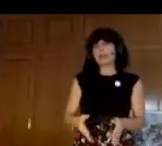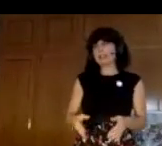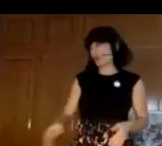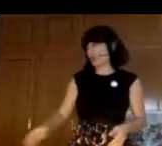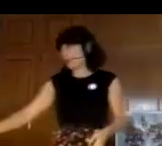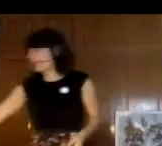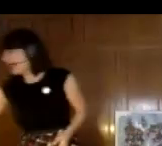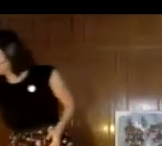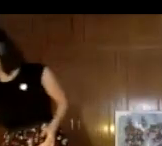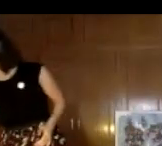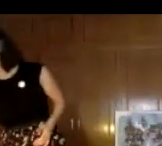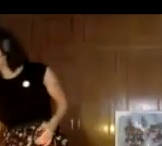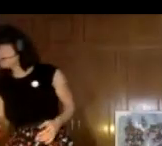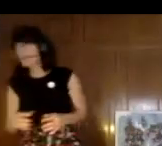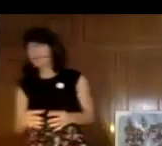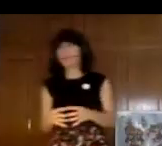los temas son